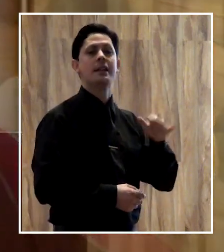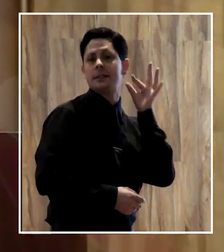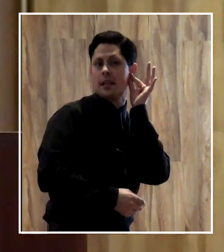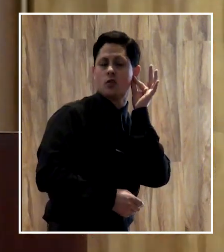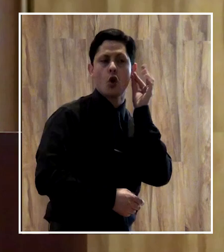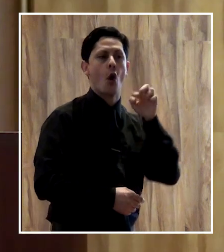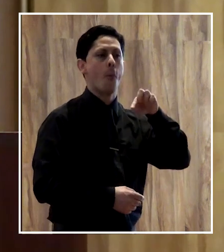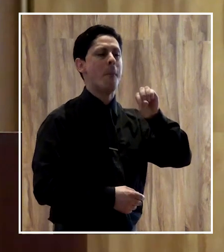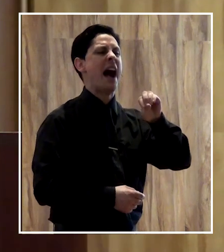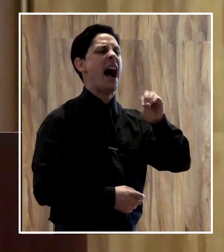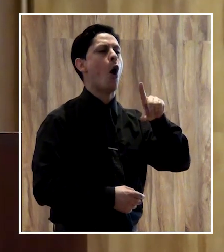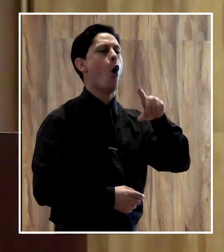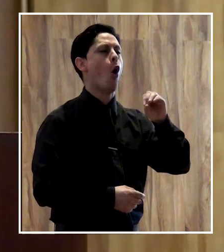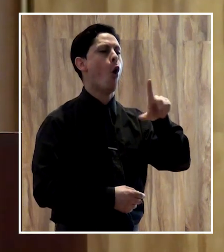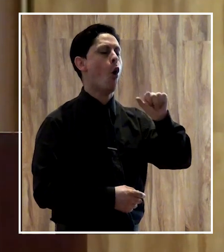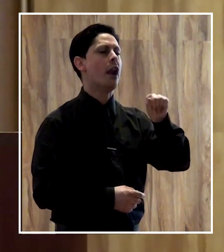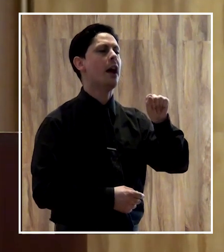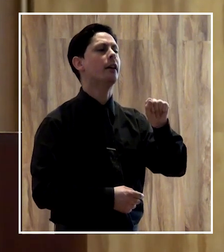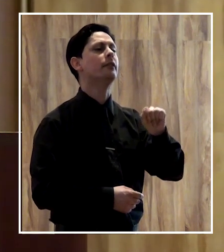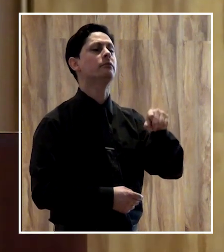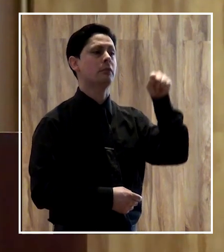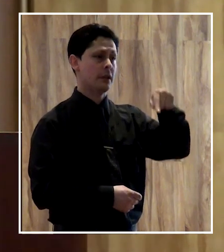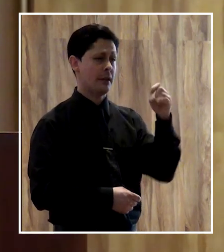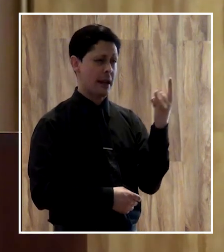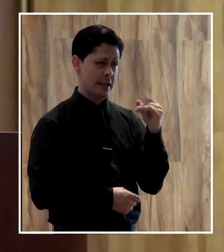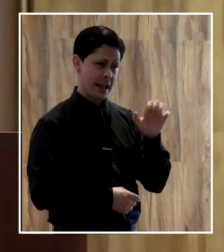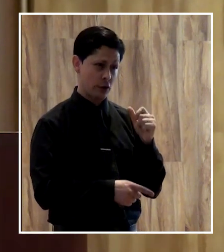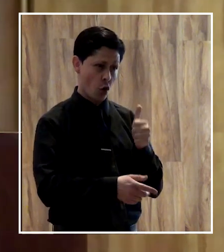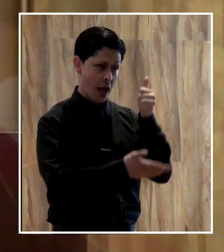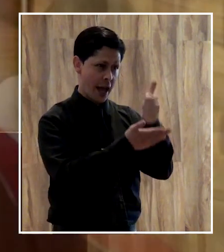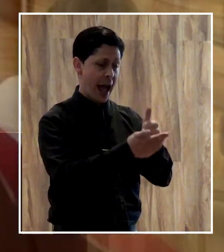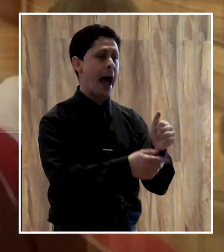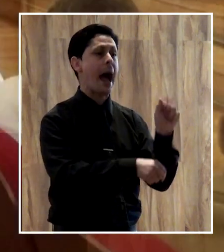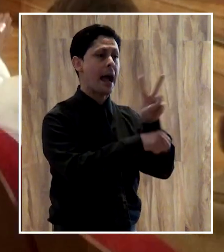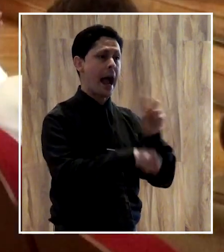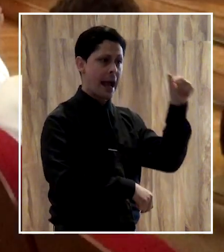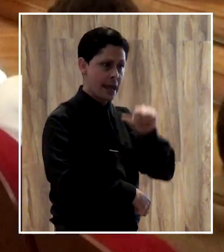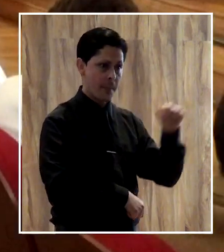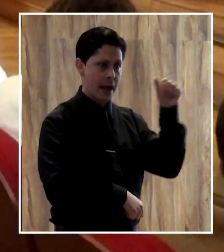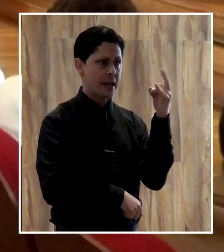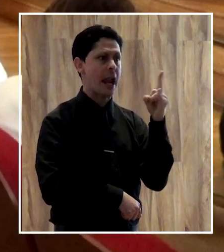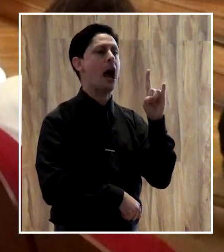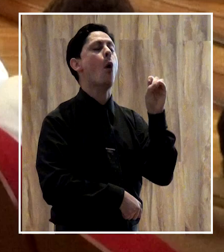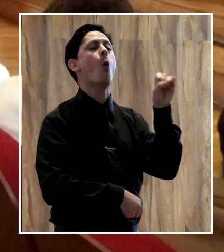Señora Paola Quintanilla Godoy, vicerrectora académica de la UMCE.